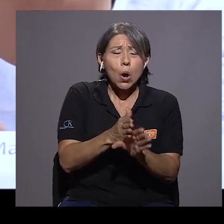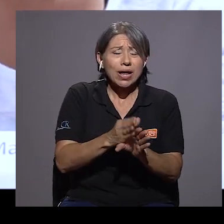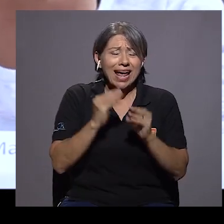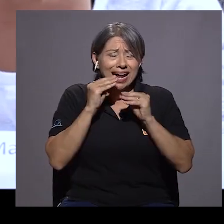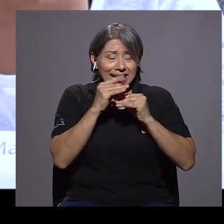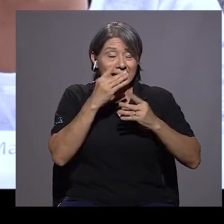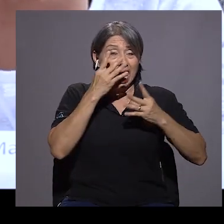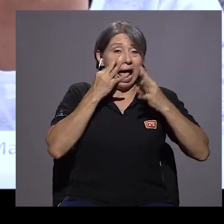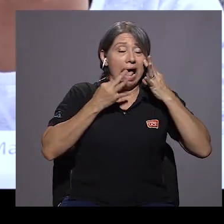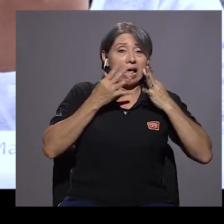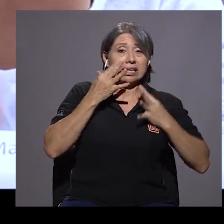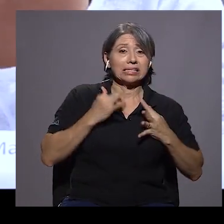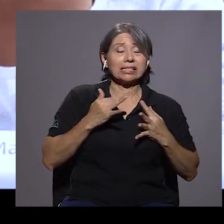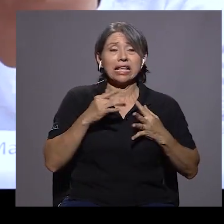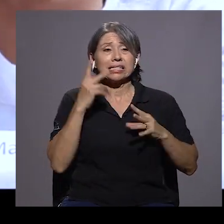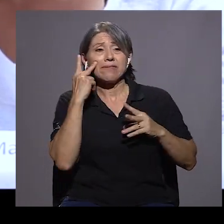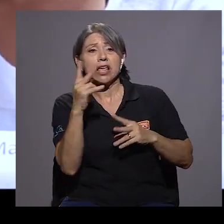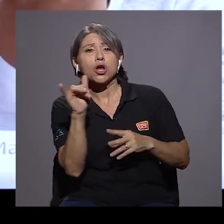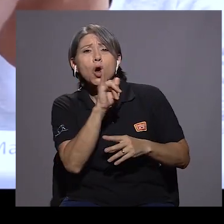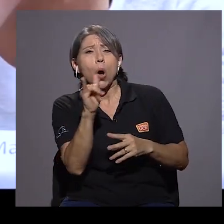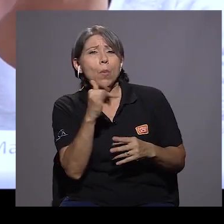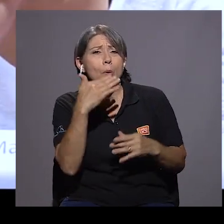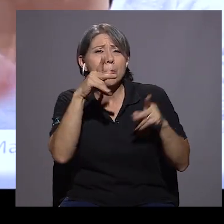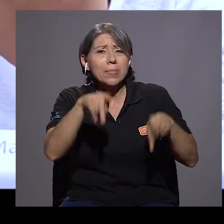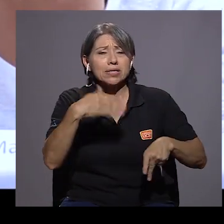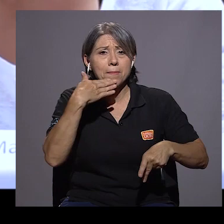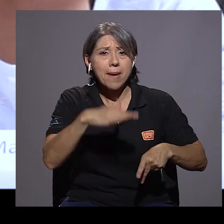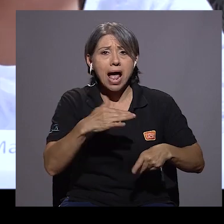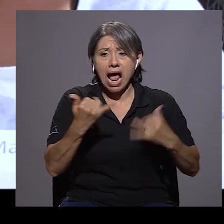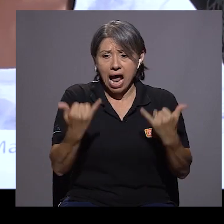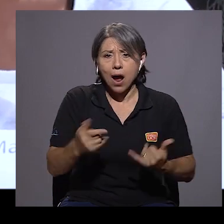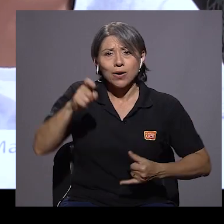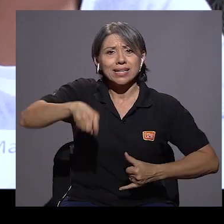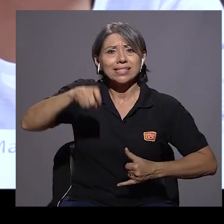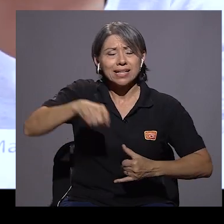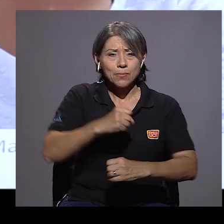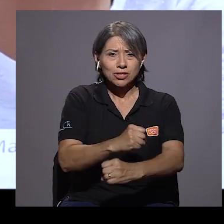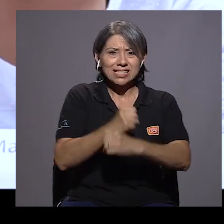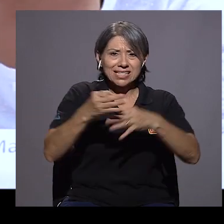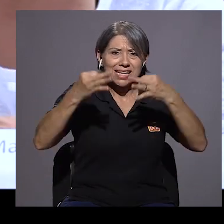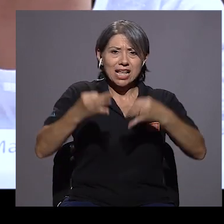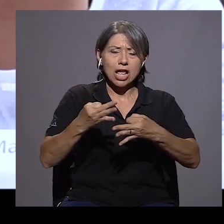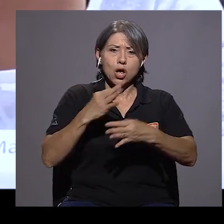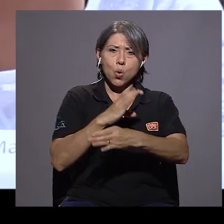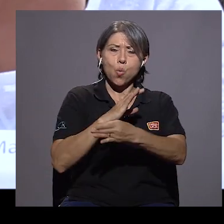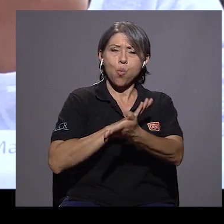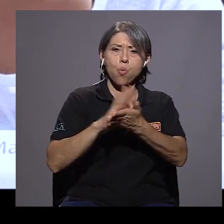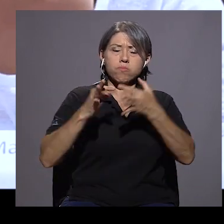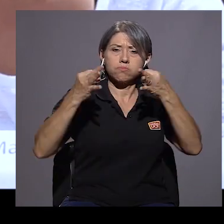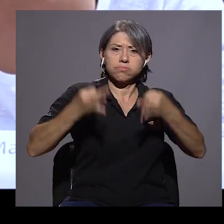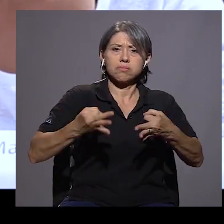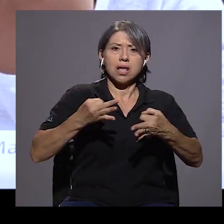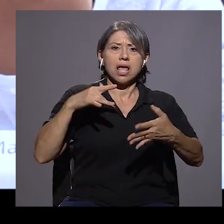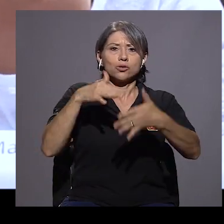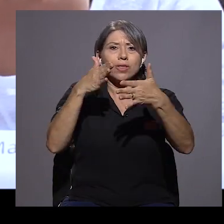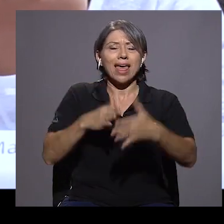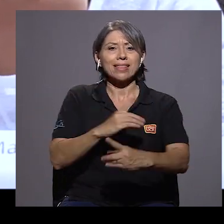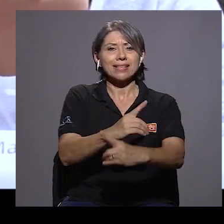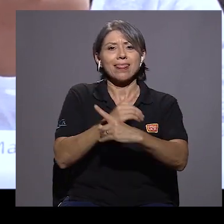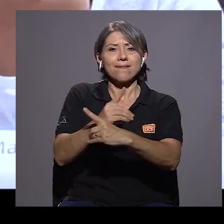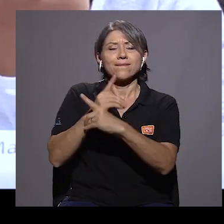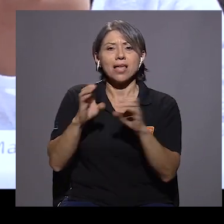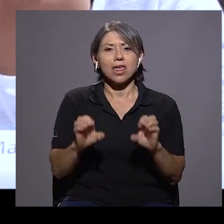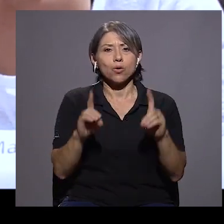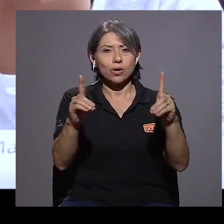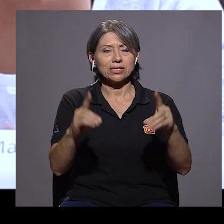y psicológica, han sido gaseadas, sometidos a una criminalización. Tenemos urgencia de que se garantice la integridad